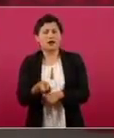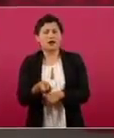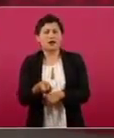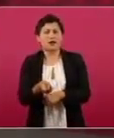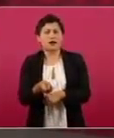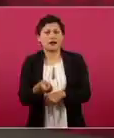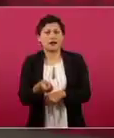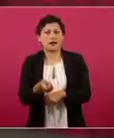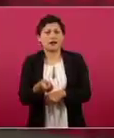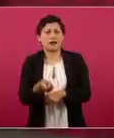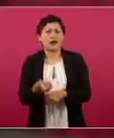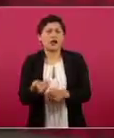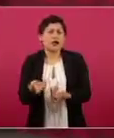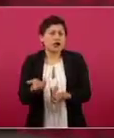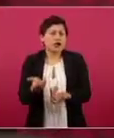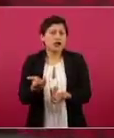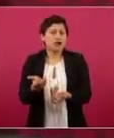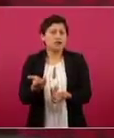candidatas y